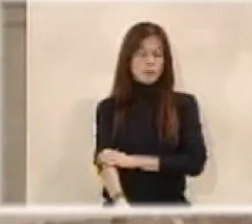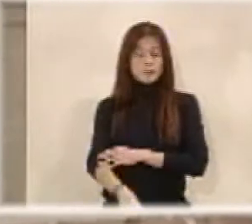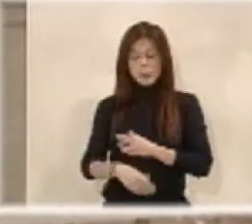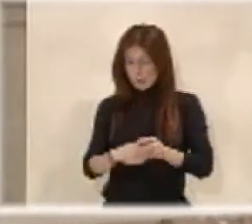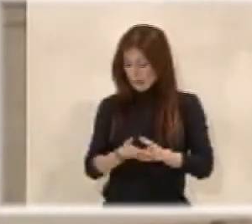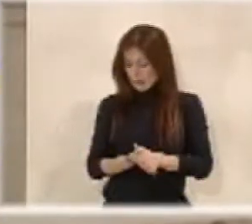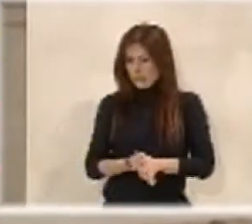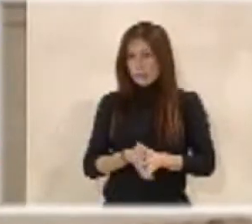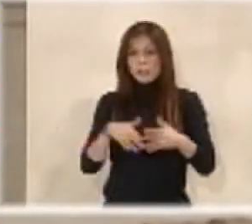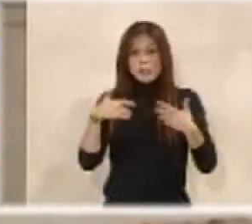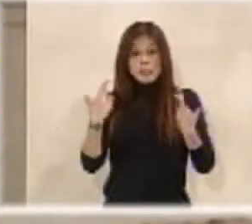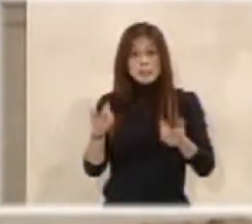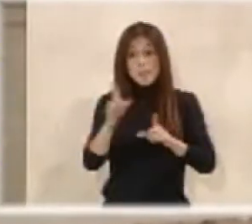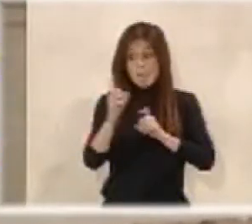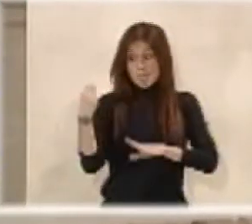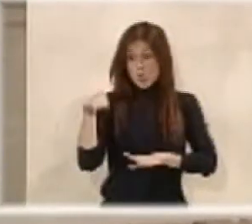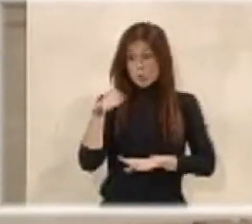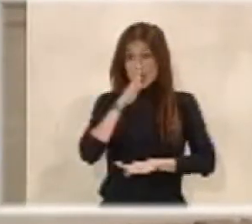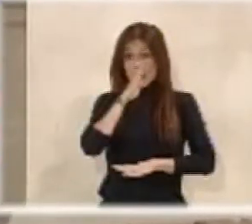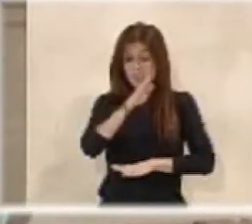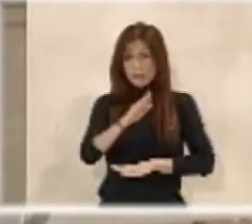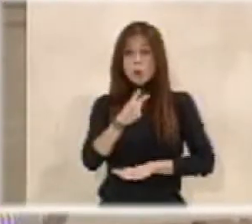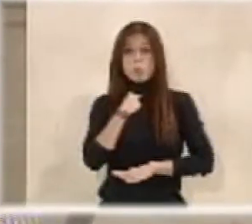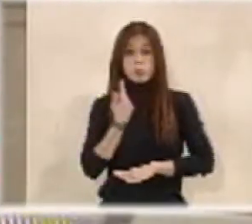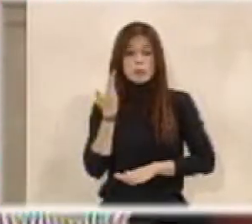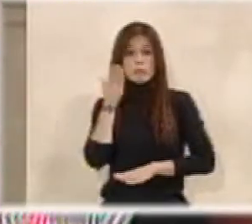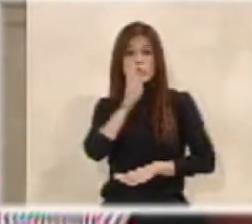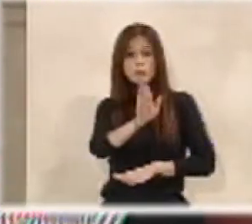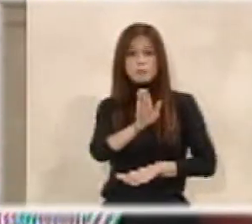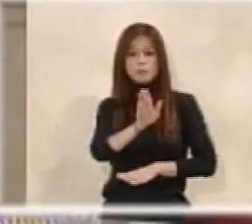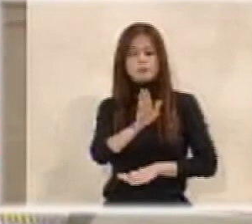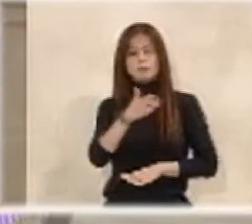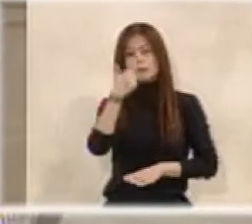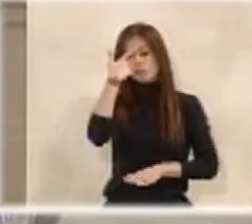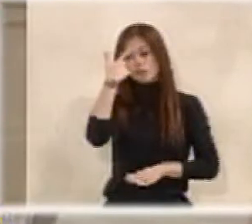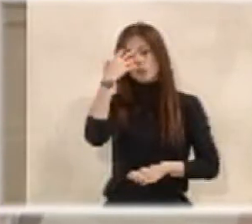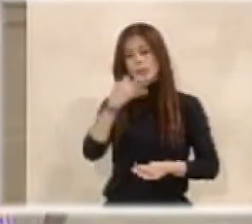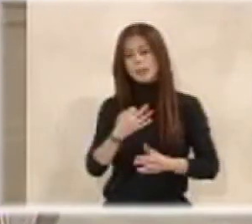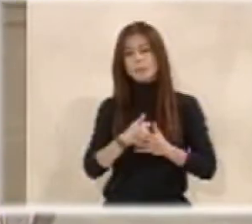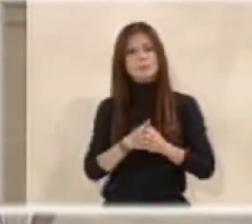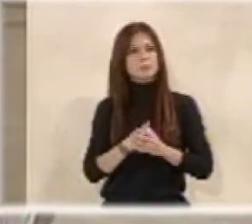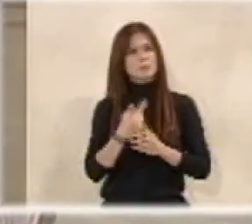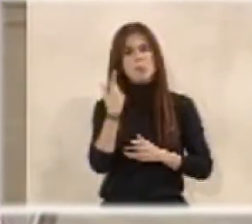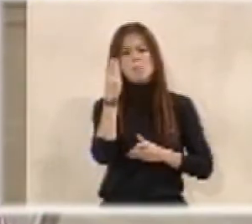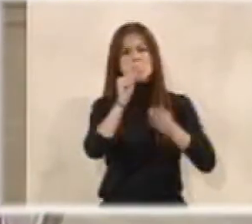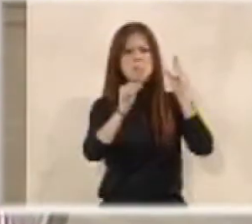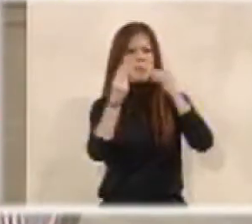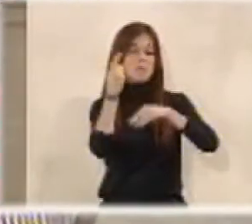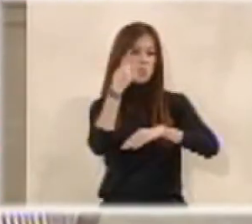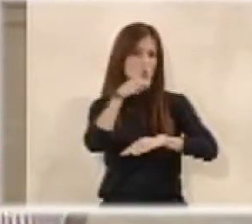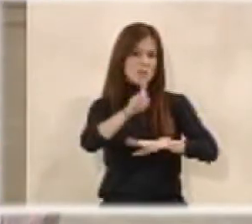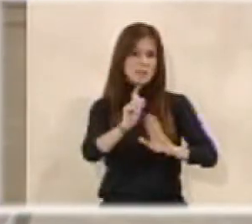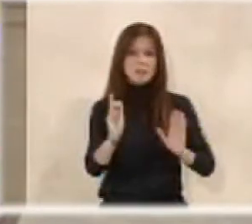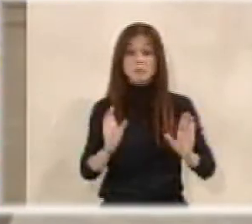Como se nos ha dirigido una pregunta directamente a los portavoces, yo creo que no hay que añadir mucho más. Yo creo que